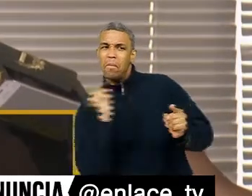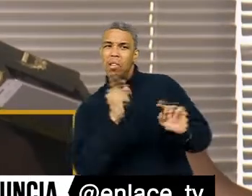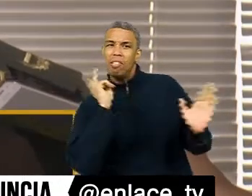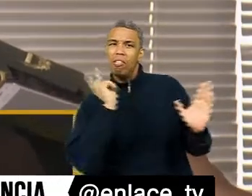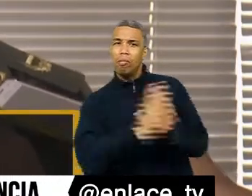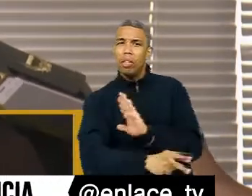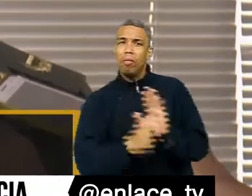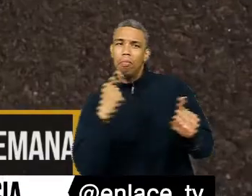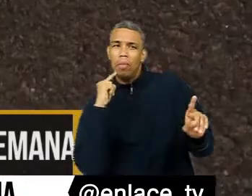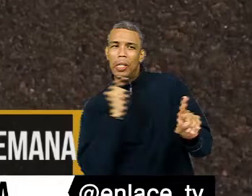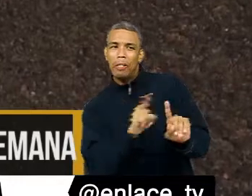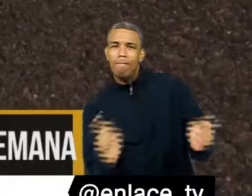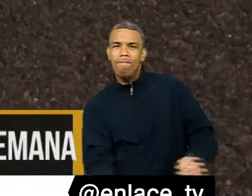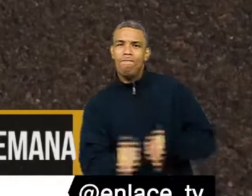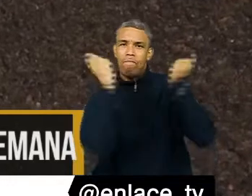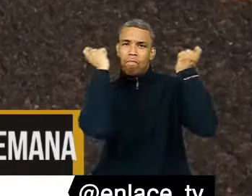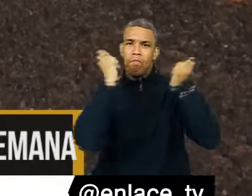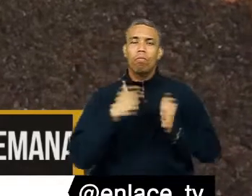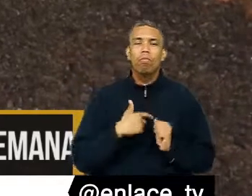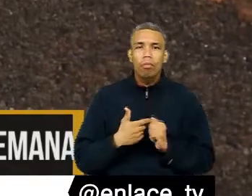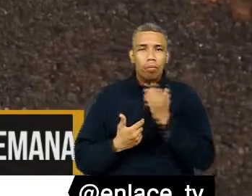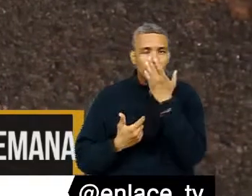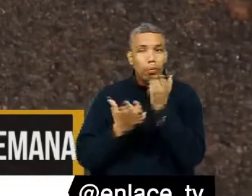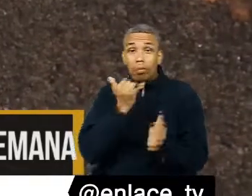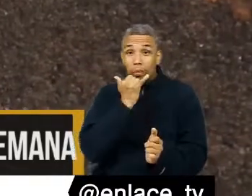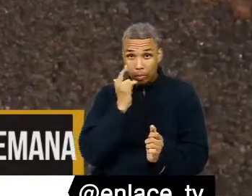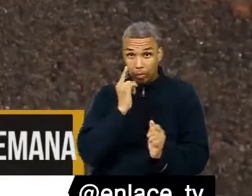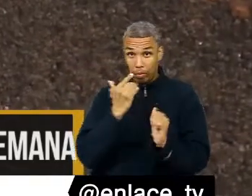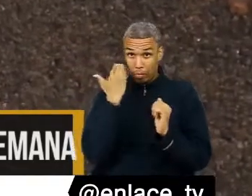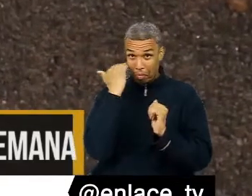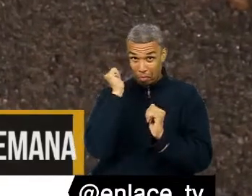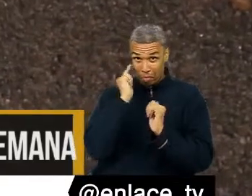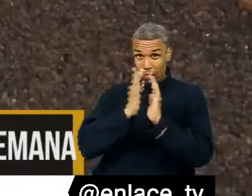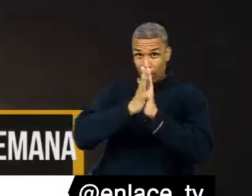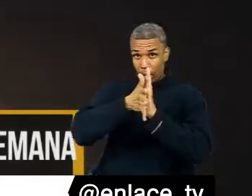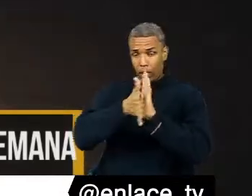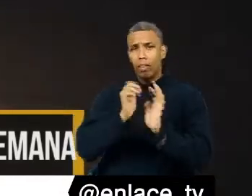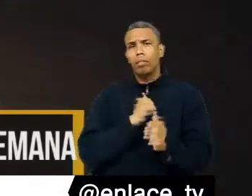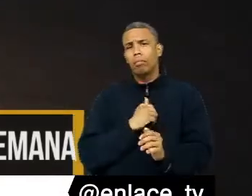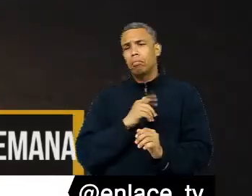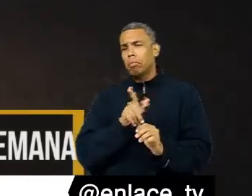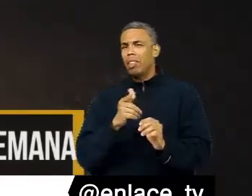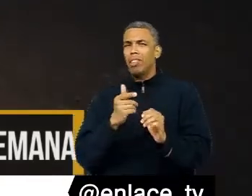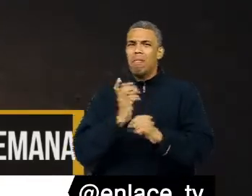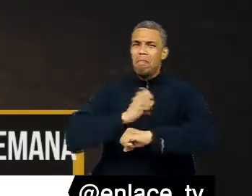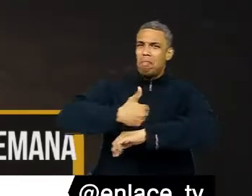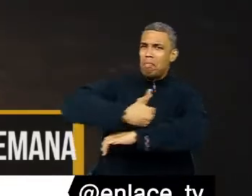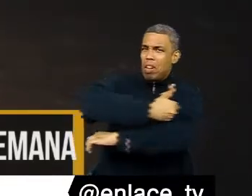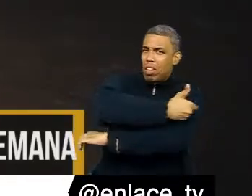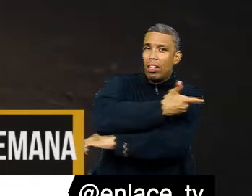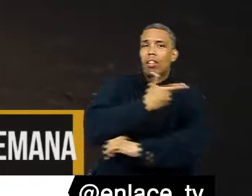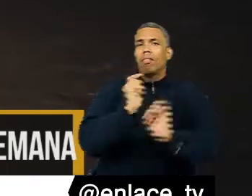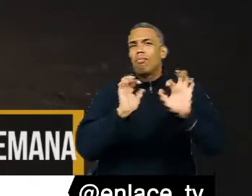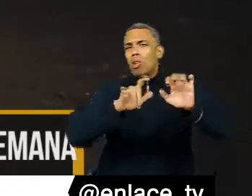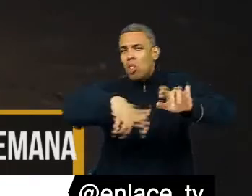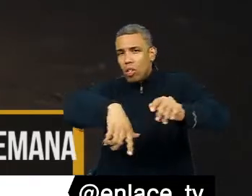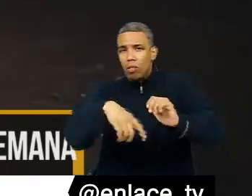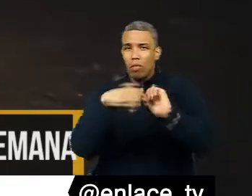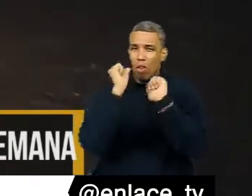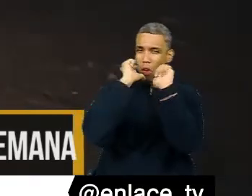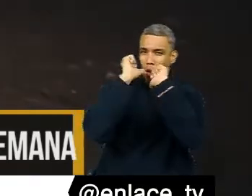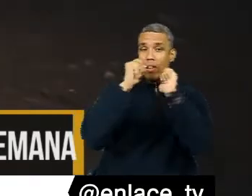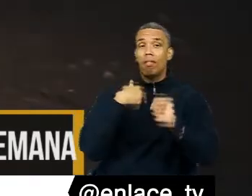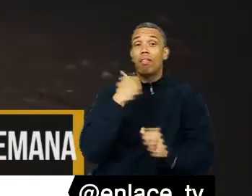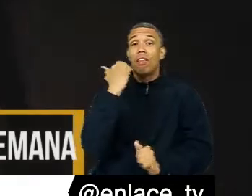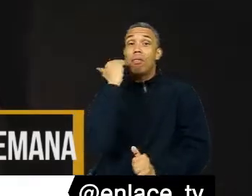mujer, que aparece pues salía a un establecimiento abierto al público. Estamos tratando de averiguar cuál fue